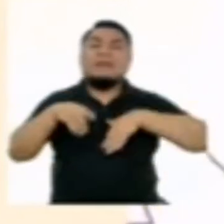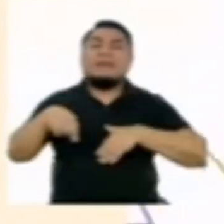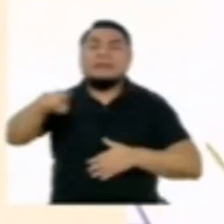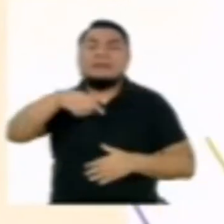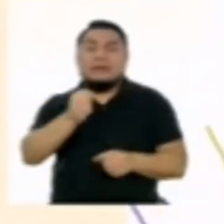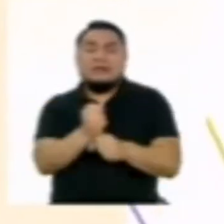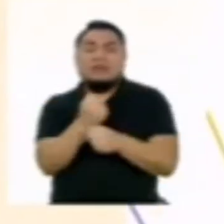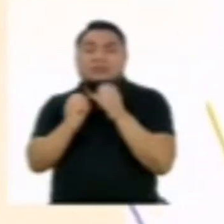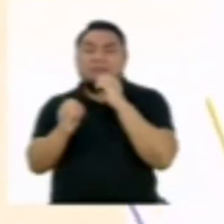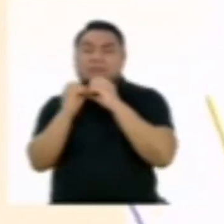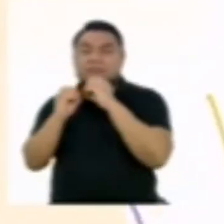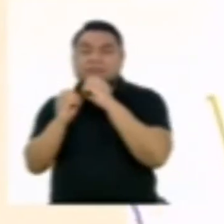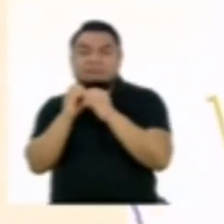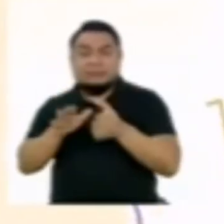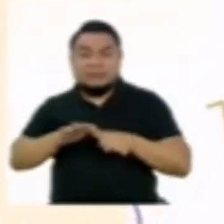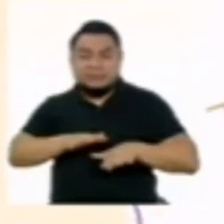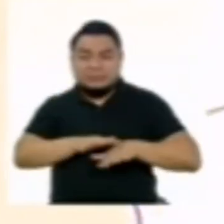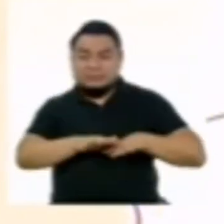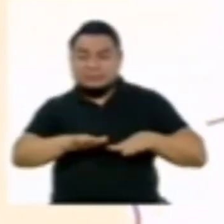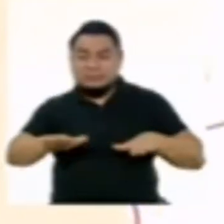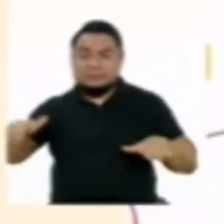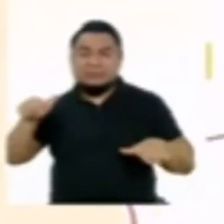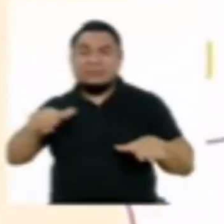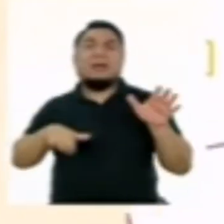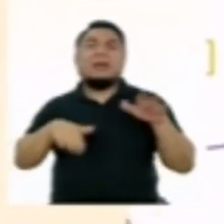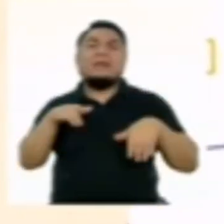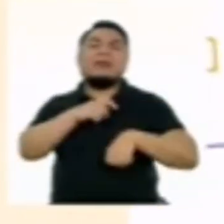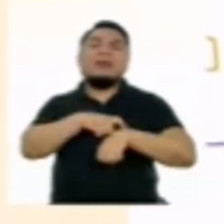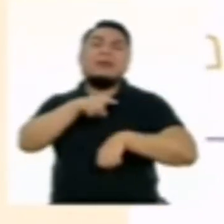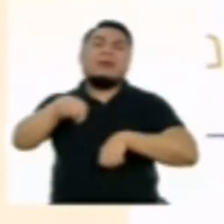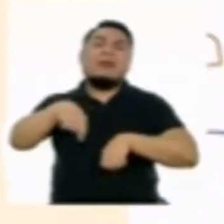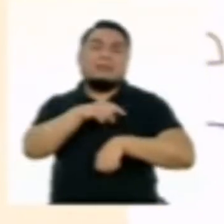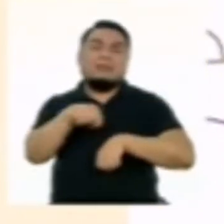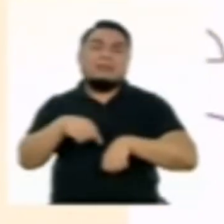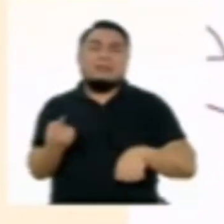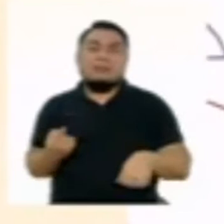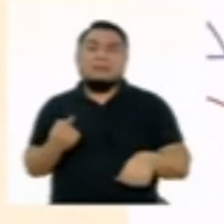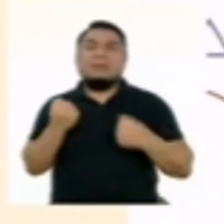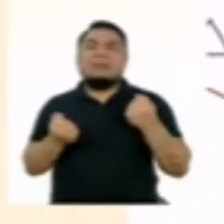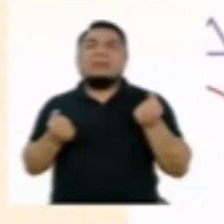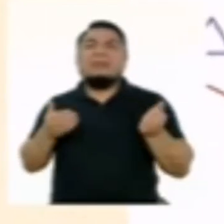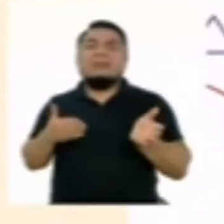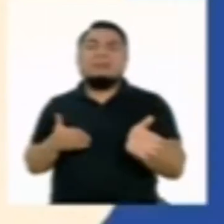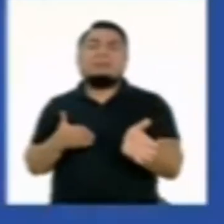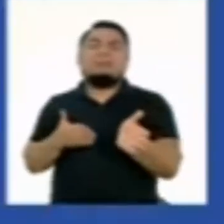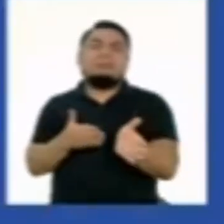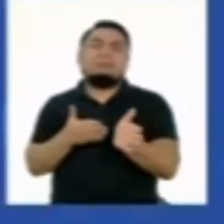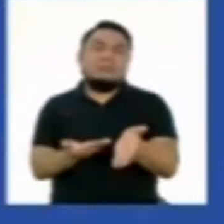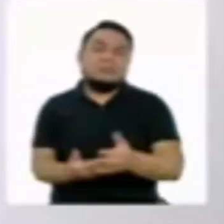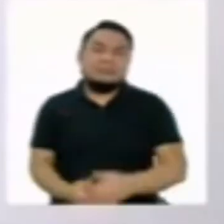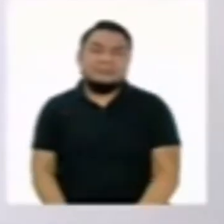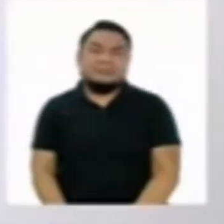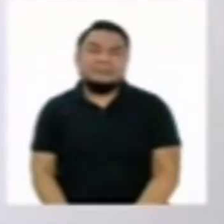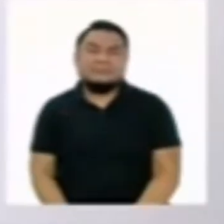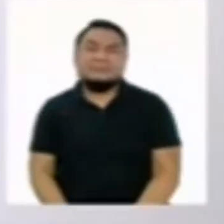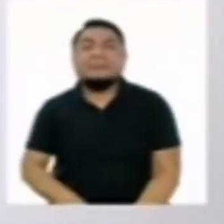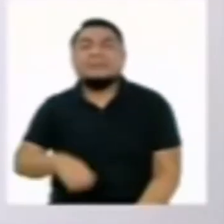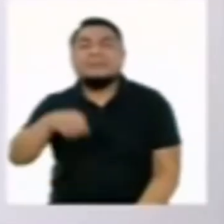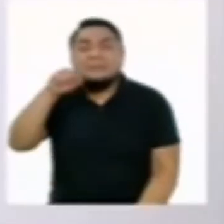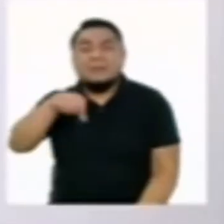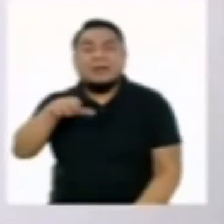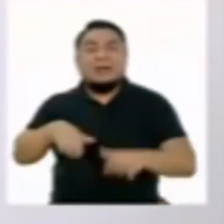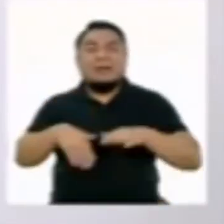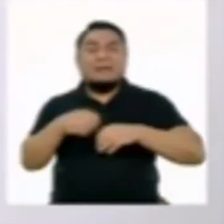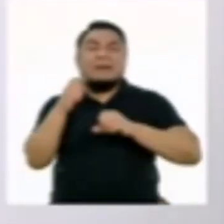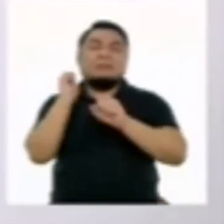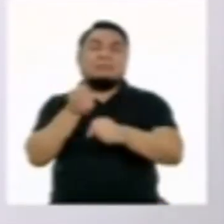las obras de refacción de pistas se hacen en horas y de forma que dificultan la circulación. A veces las